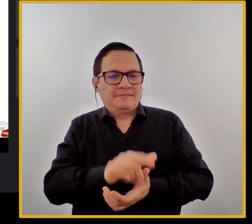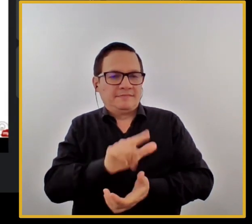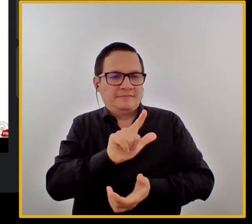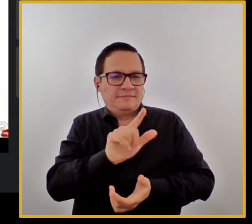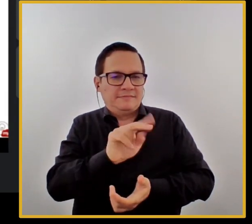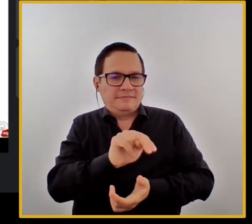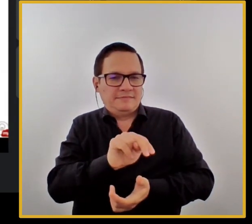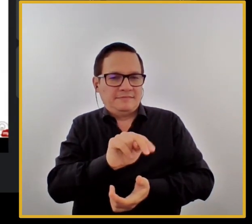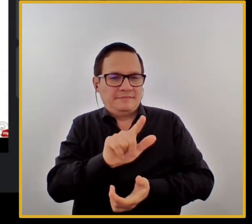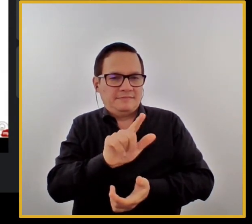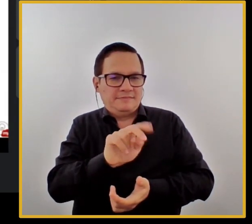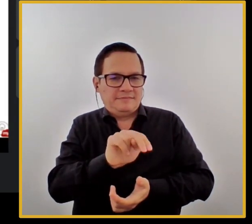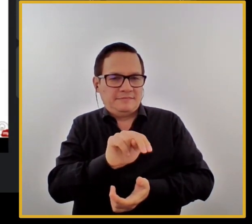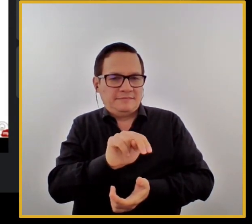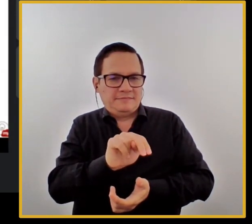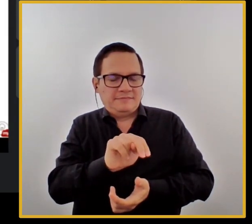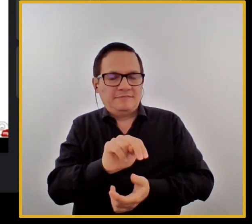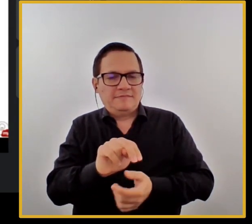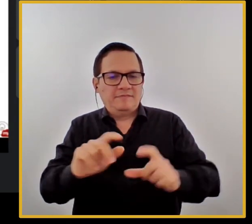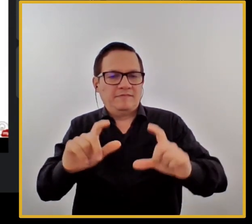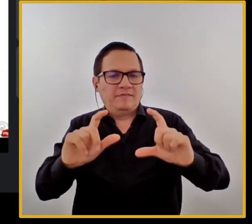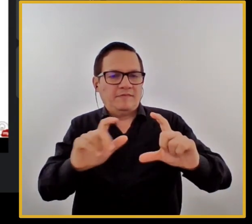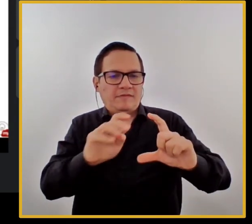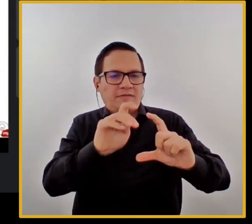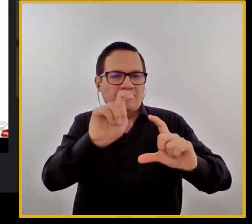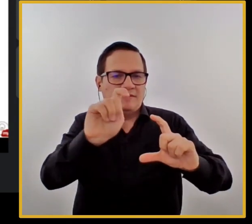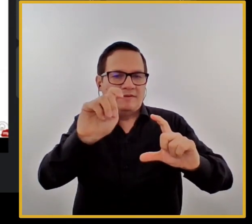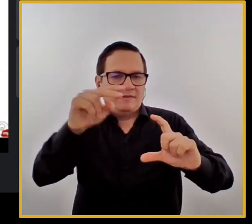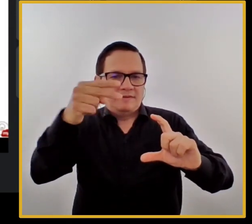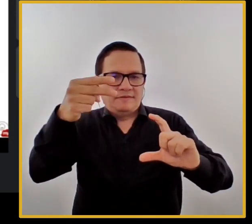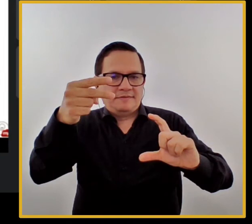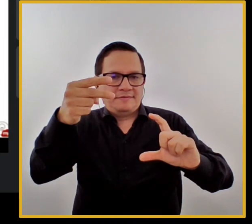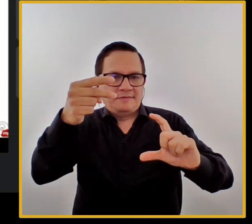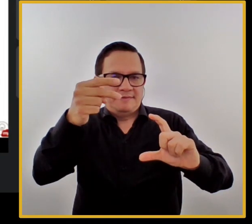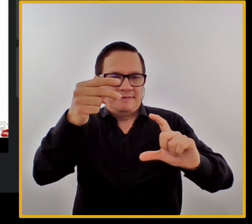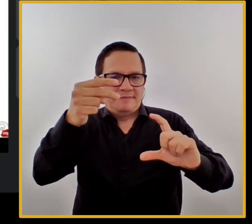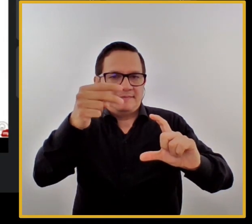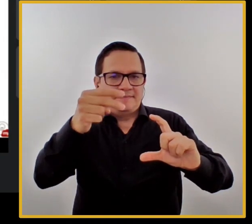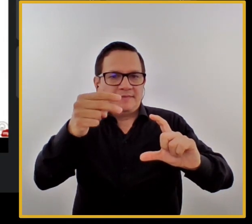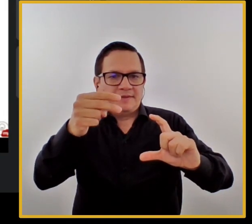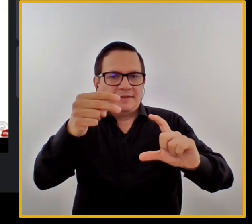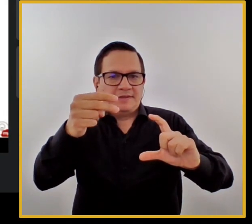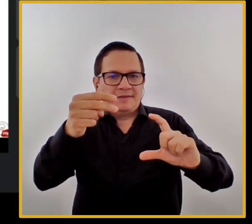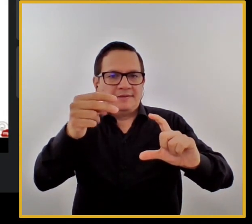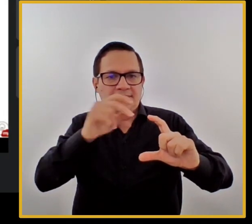esto lo subo, X al cuadrado que está en el denominador, lo subo